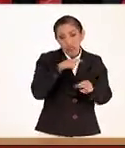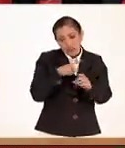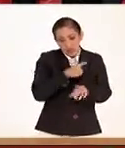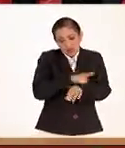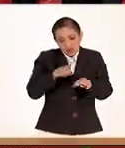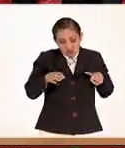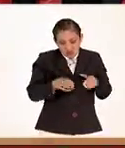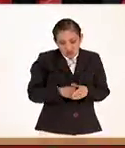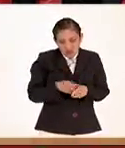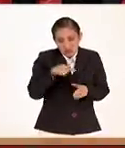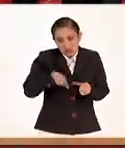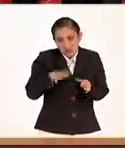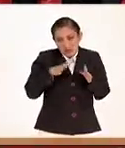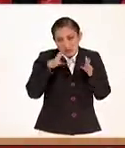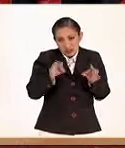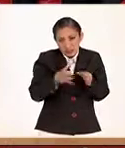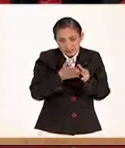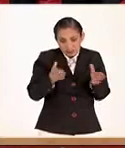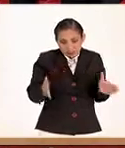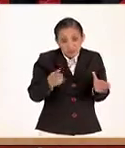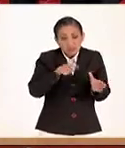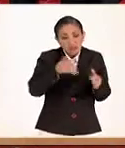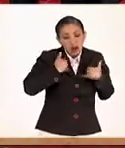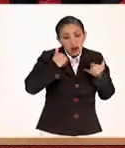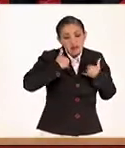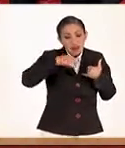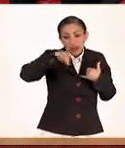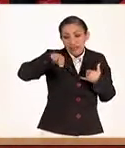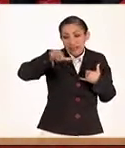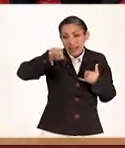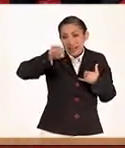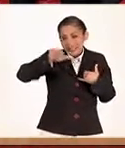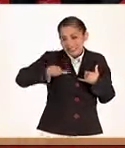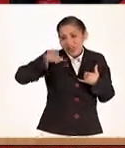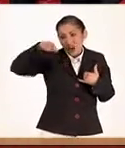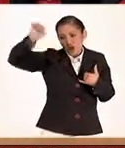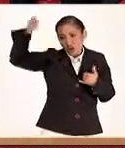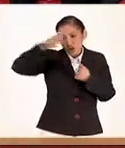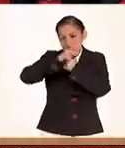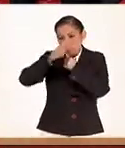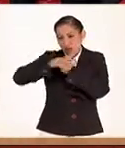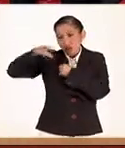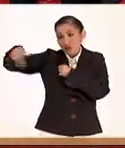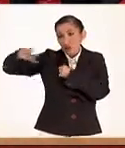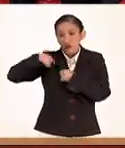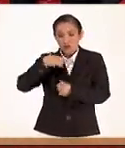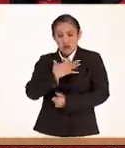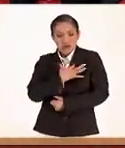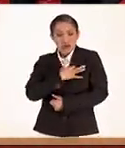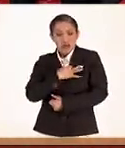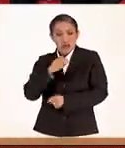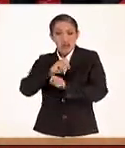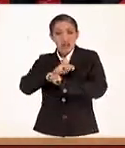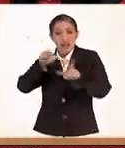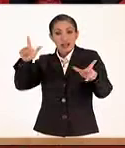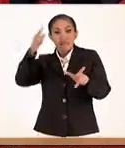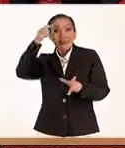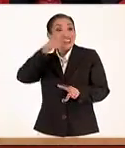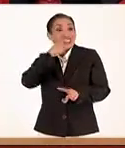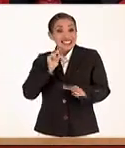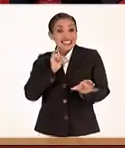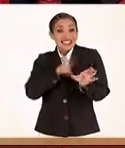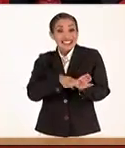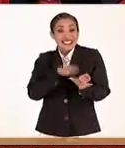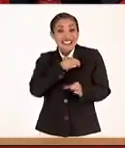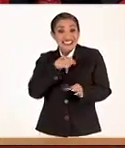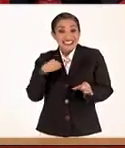delegación oficial en nuestra delegación ampliada los jóvenes de la nasa de bueno de otros países sus gafetes les ponían la escala para decir que era parte